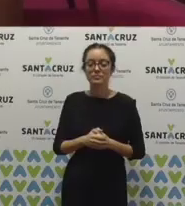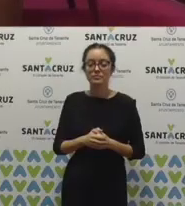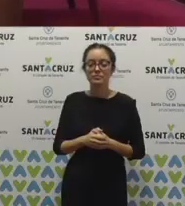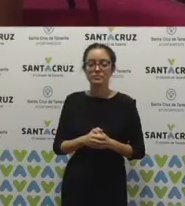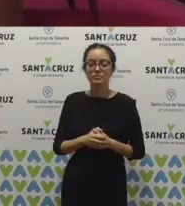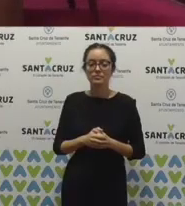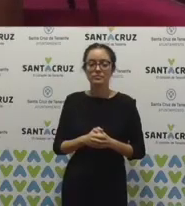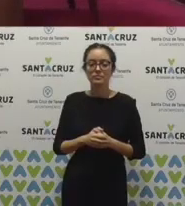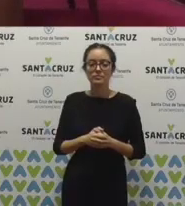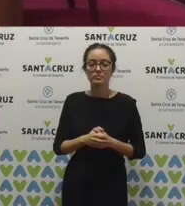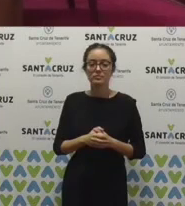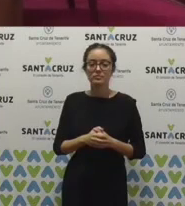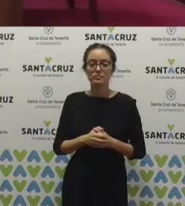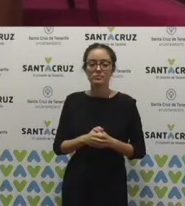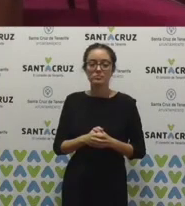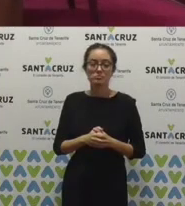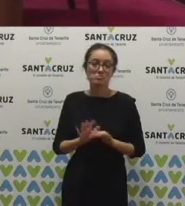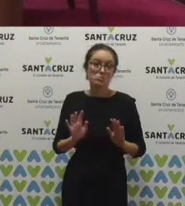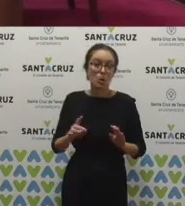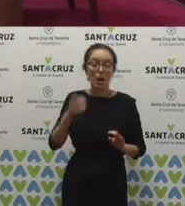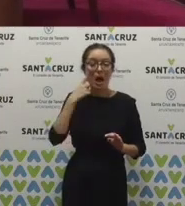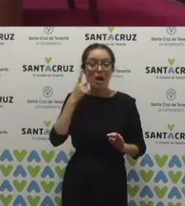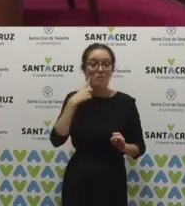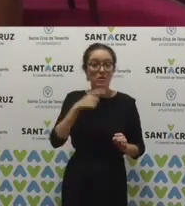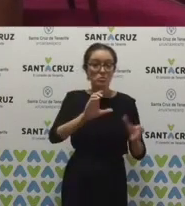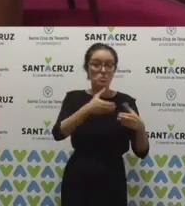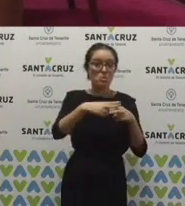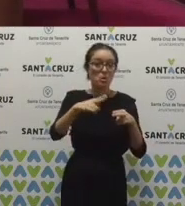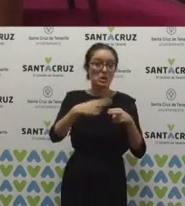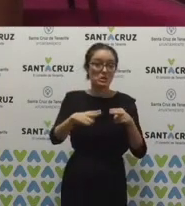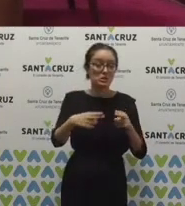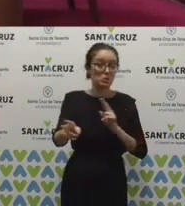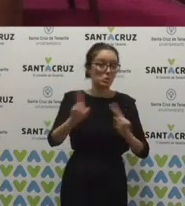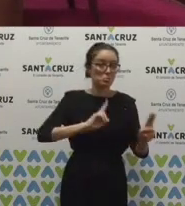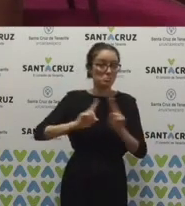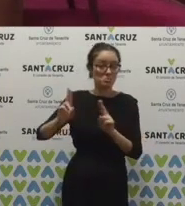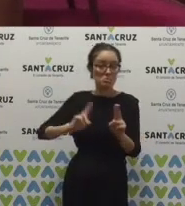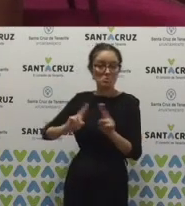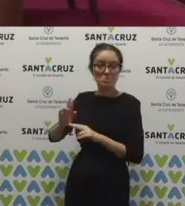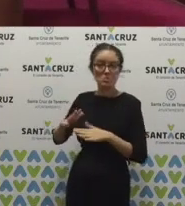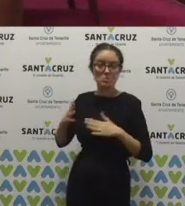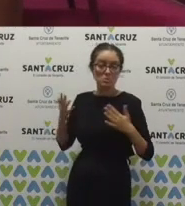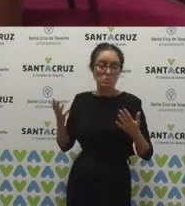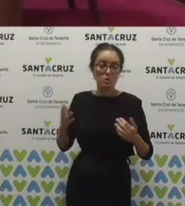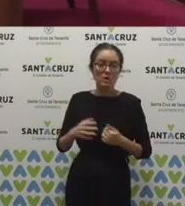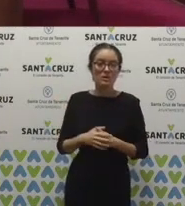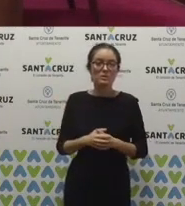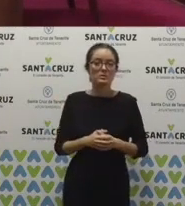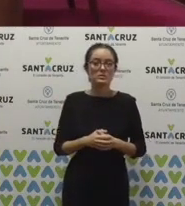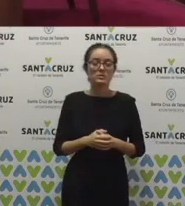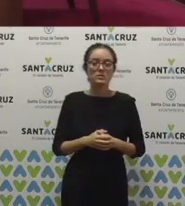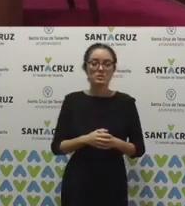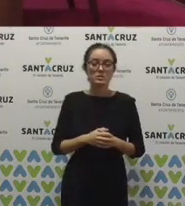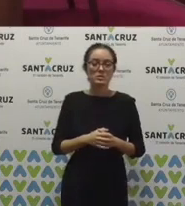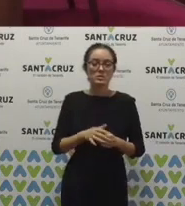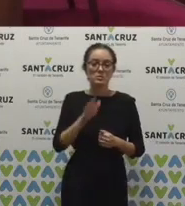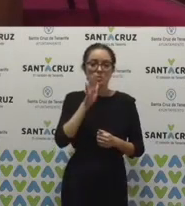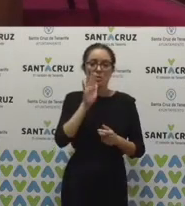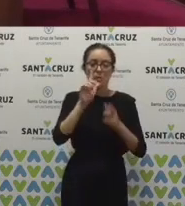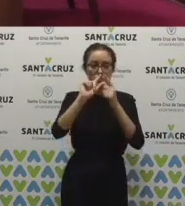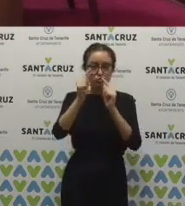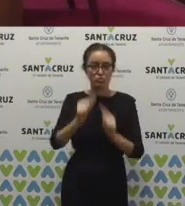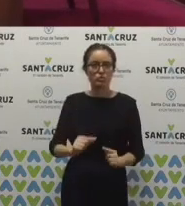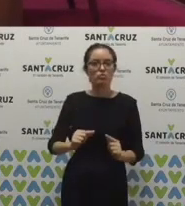va a pronunciar porque hoy al partido se alista a defender la incorporación del superávit a los presupuestos